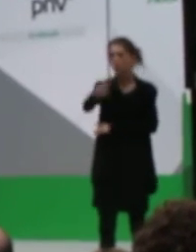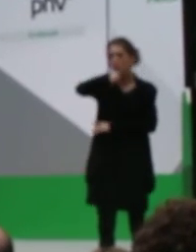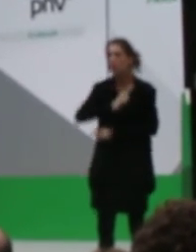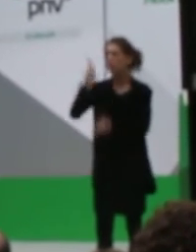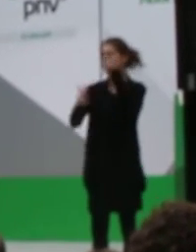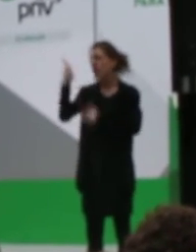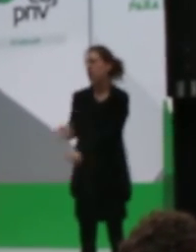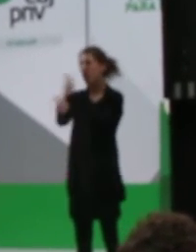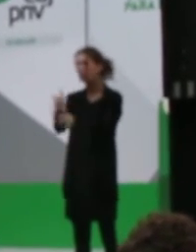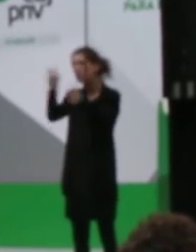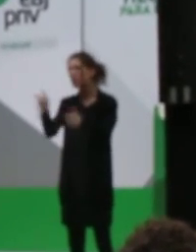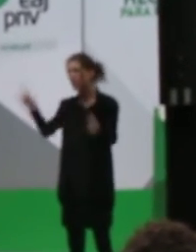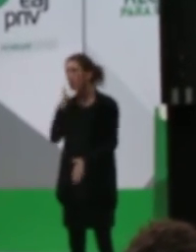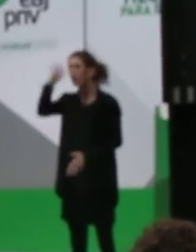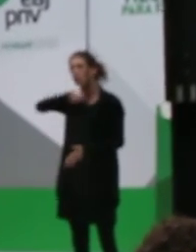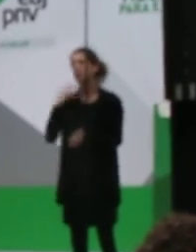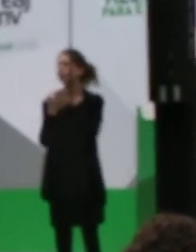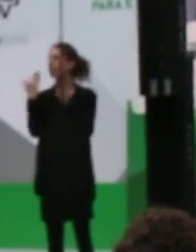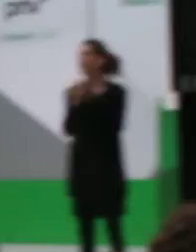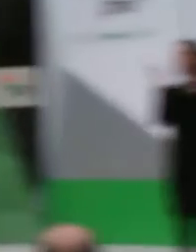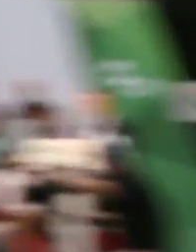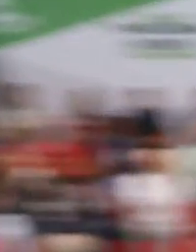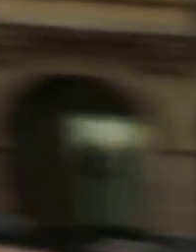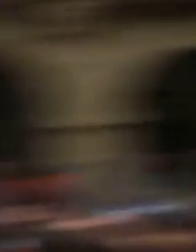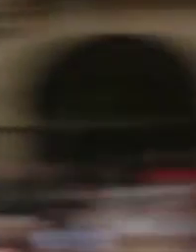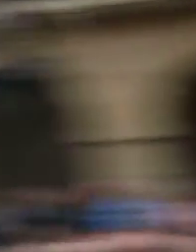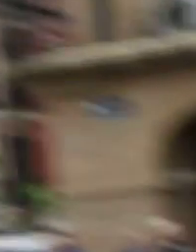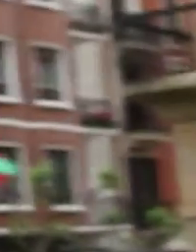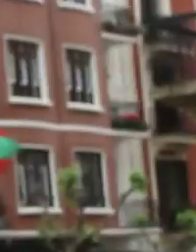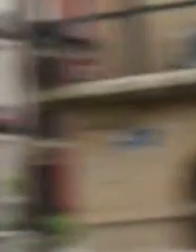crecer Euskadi con hechos, con hechos.